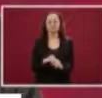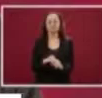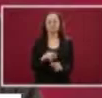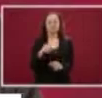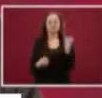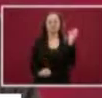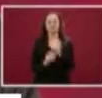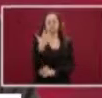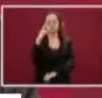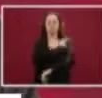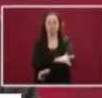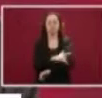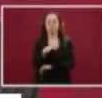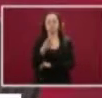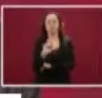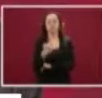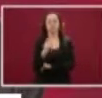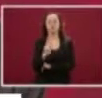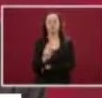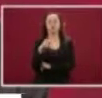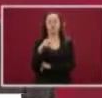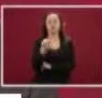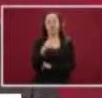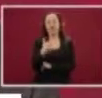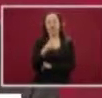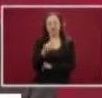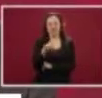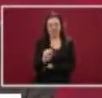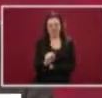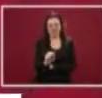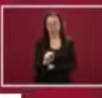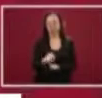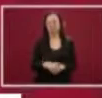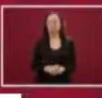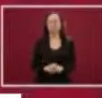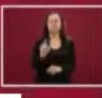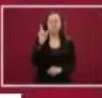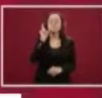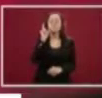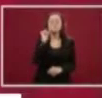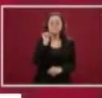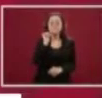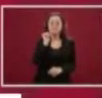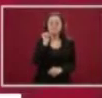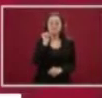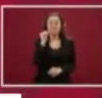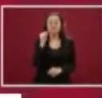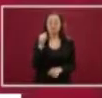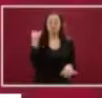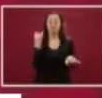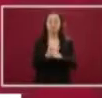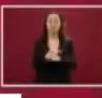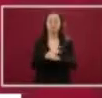que avalan a quienes, a los jóvenes que pasaron el programa en las empresas, bueno, los changarros de Jóvenes